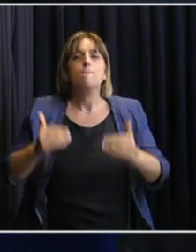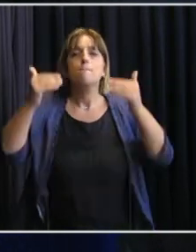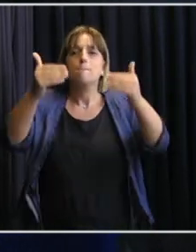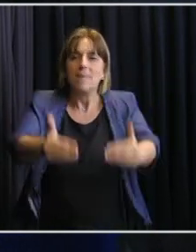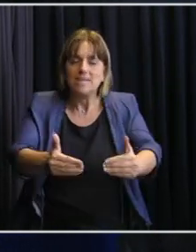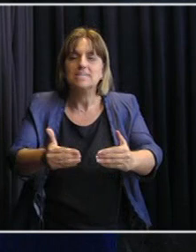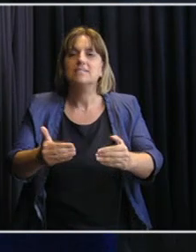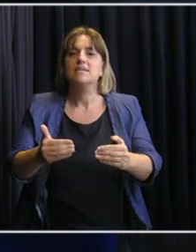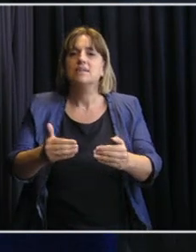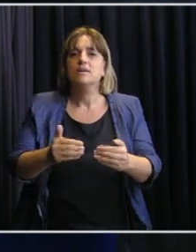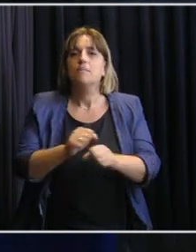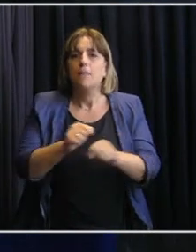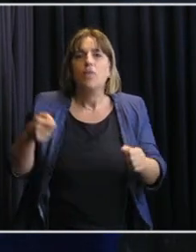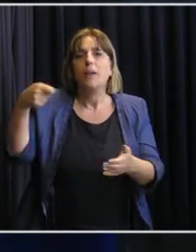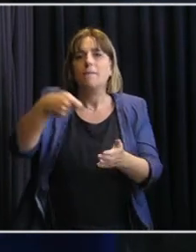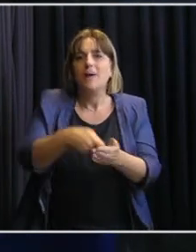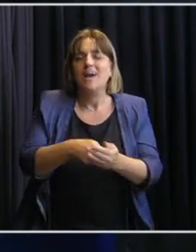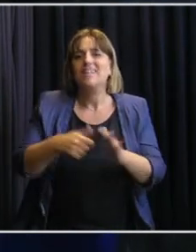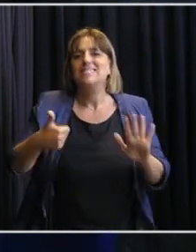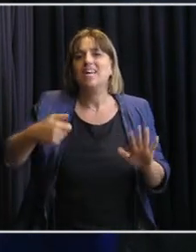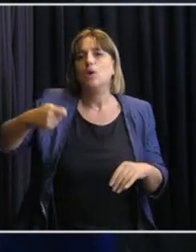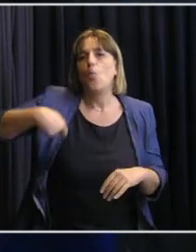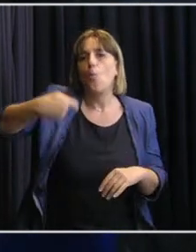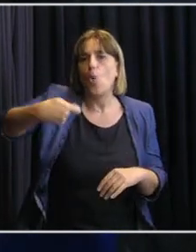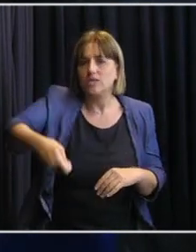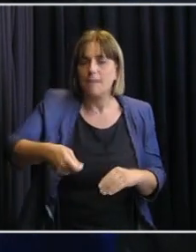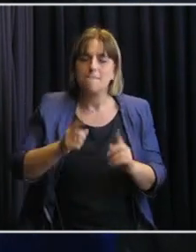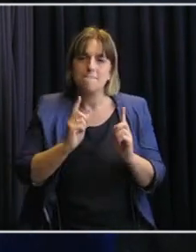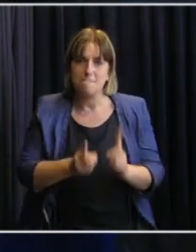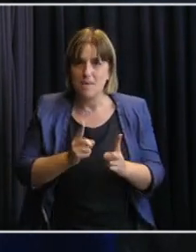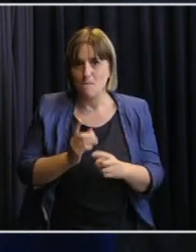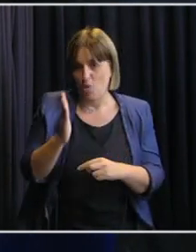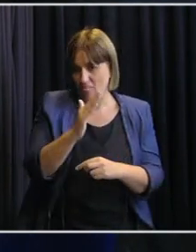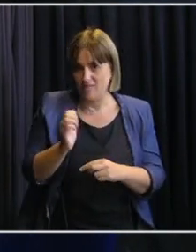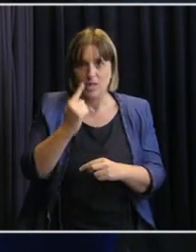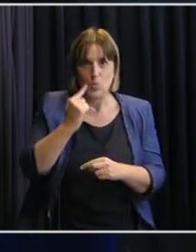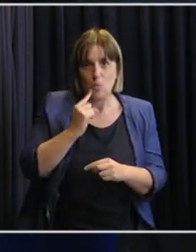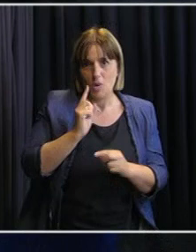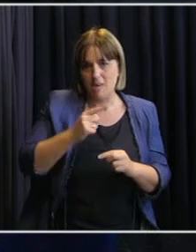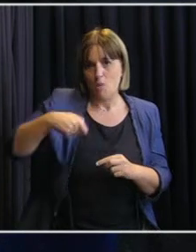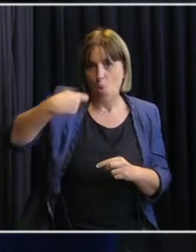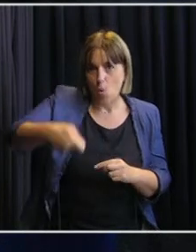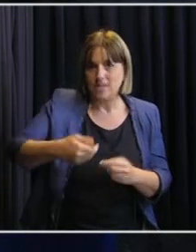este caso va a ser pagado con 6 cuotas iguales y consecutivas a partir del mes de junio.